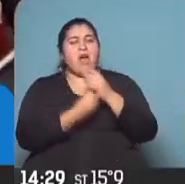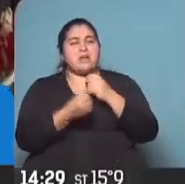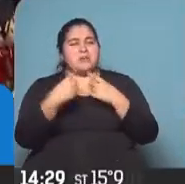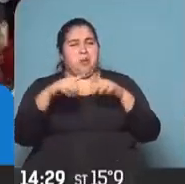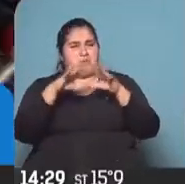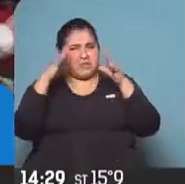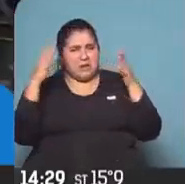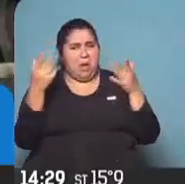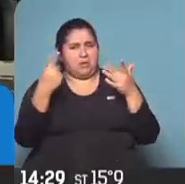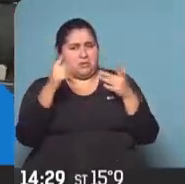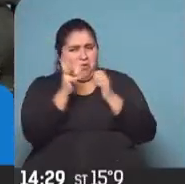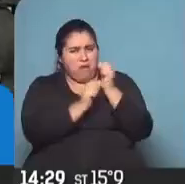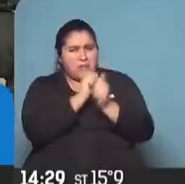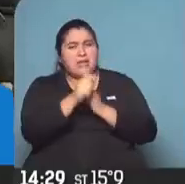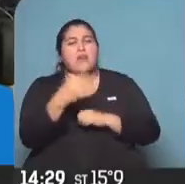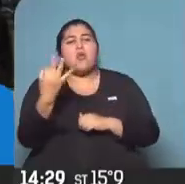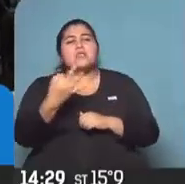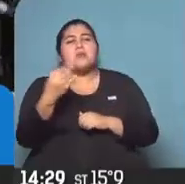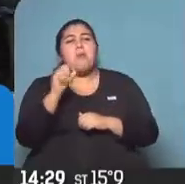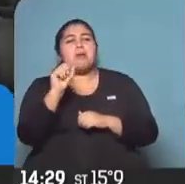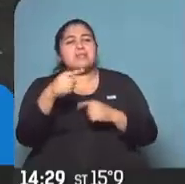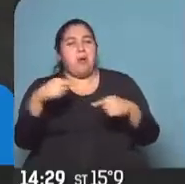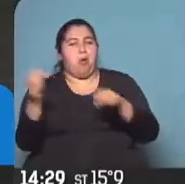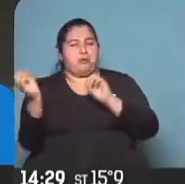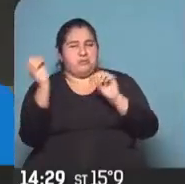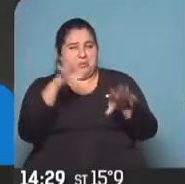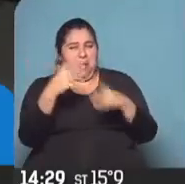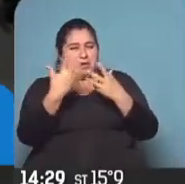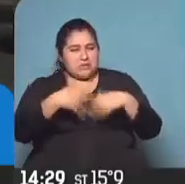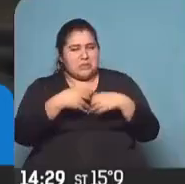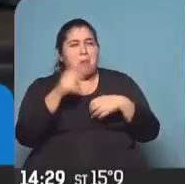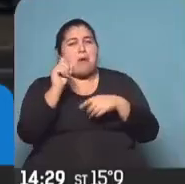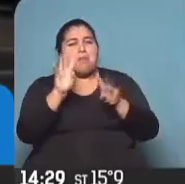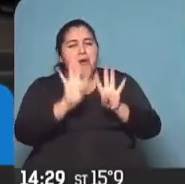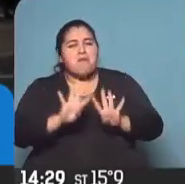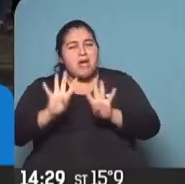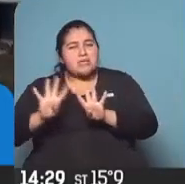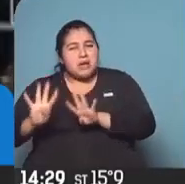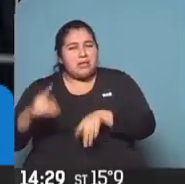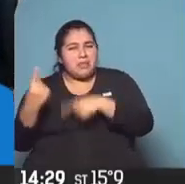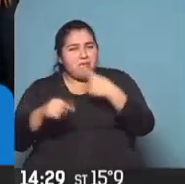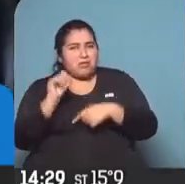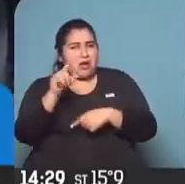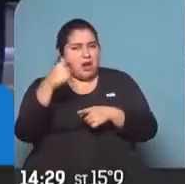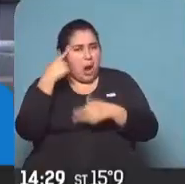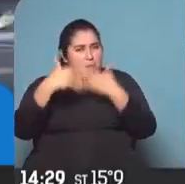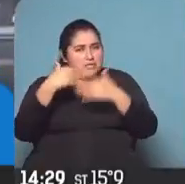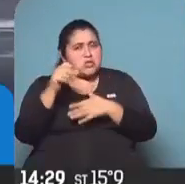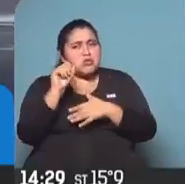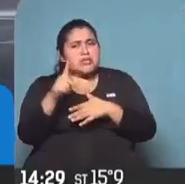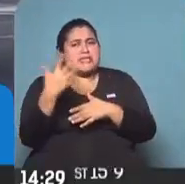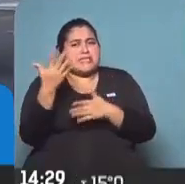porte fabricados especialmente para trasladar a un sistema automatizado si bajas por la capacidad de impacto de cinco